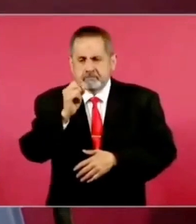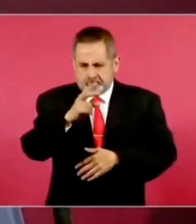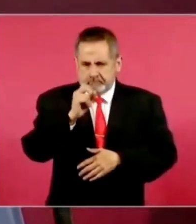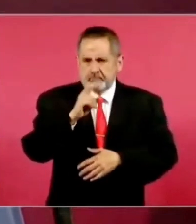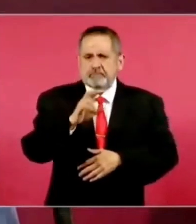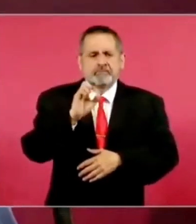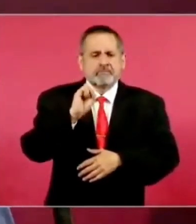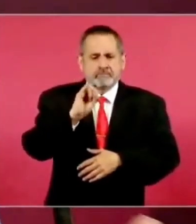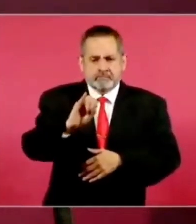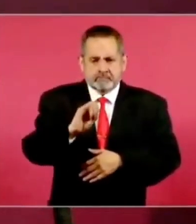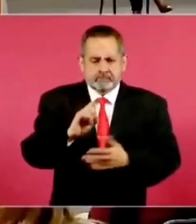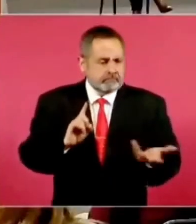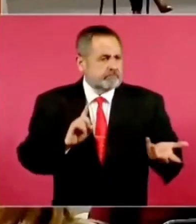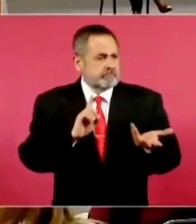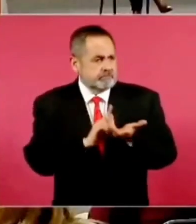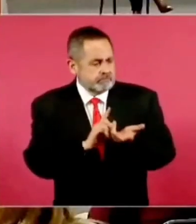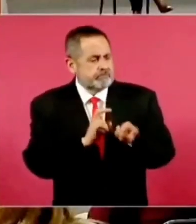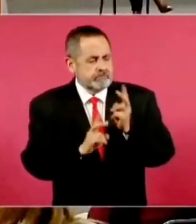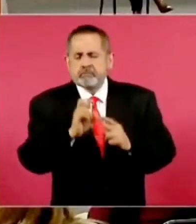¿Por qué? Porque cómo